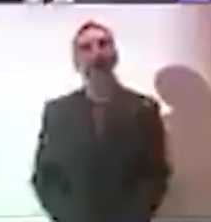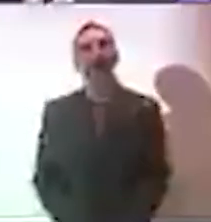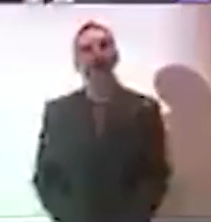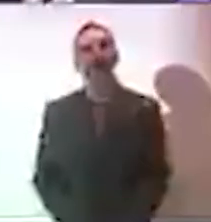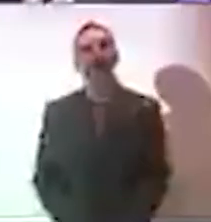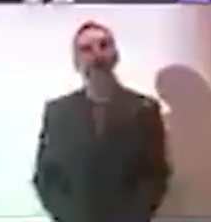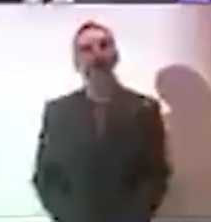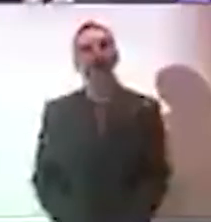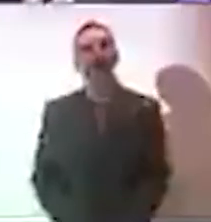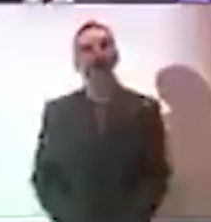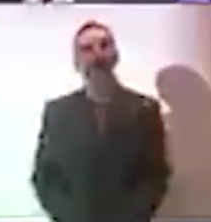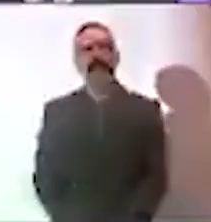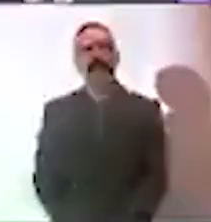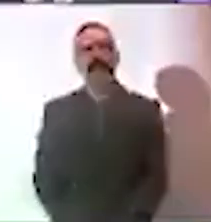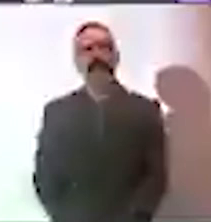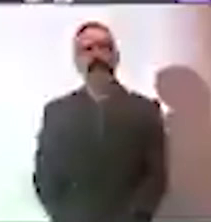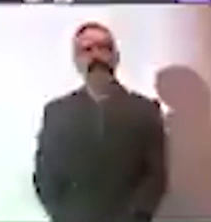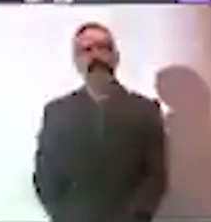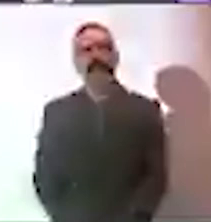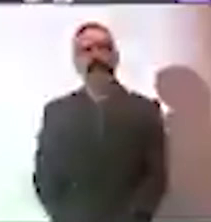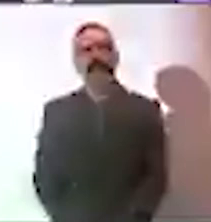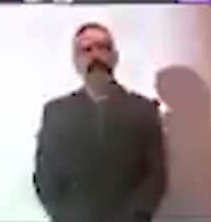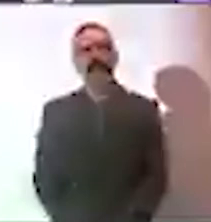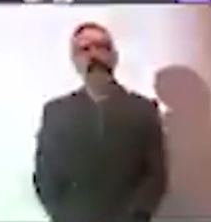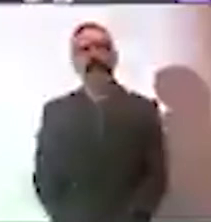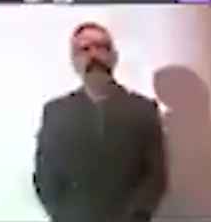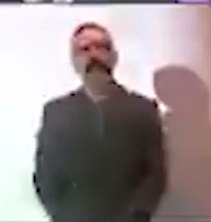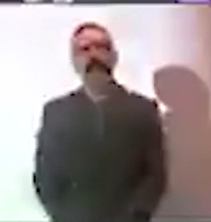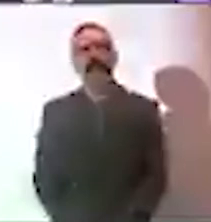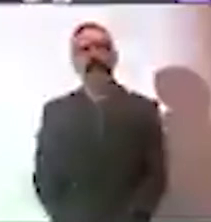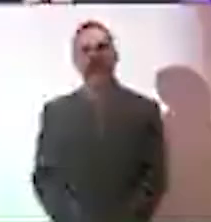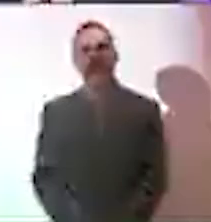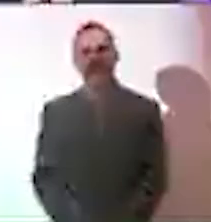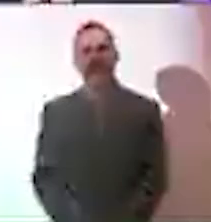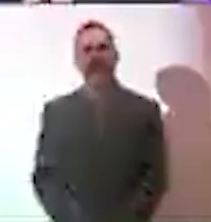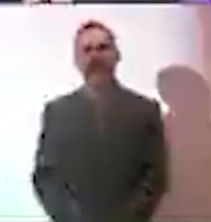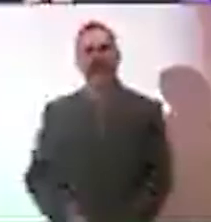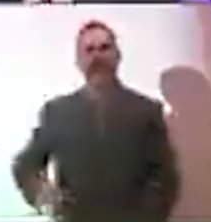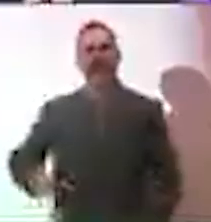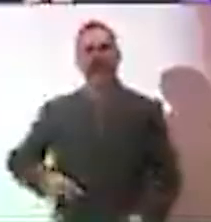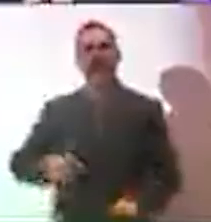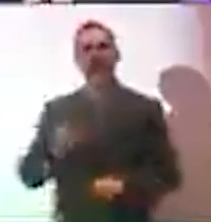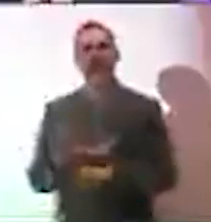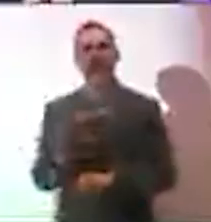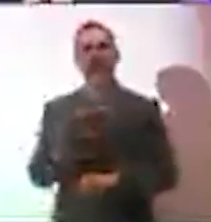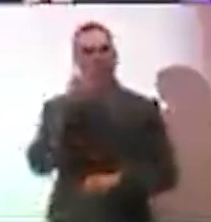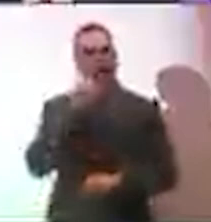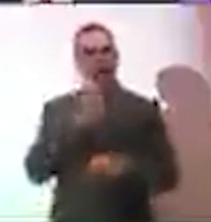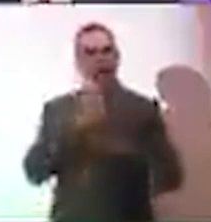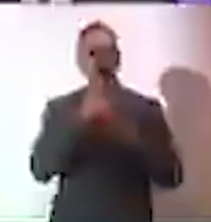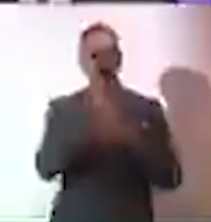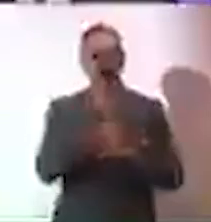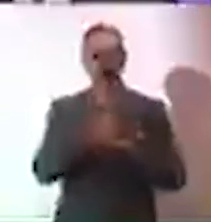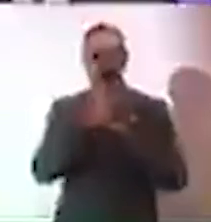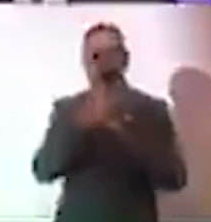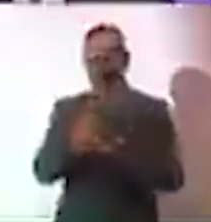Nunca que las presione. Quien se enfrenta a la delincuencia de manera frontal es el gobierno